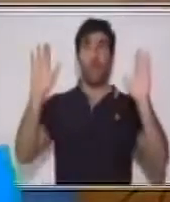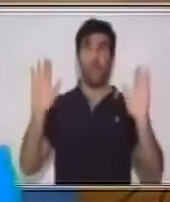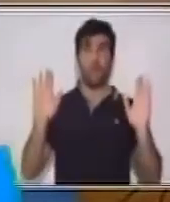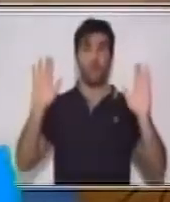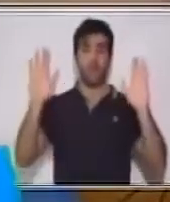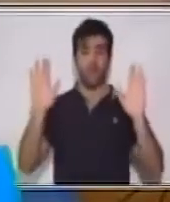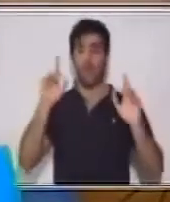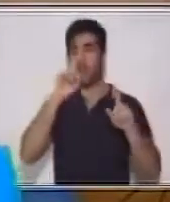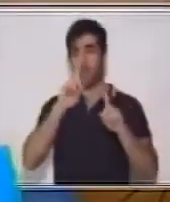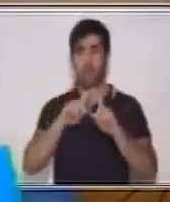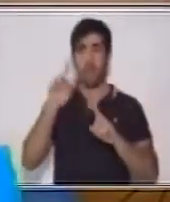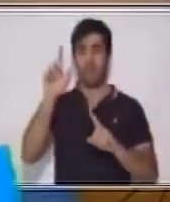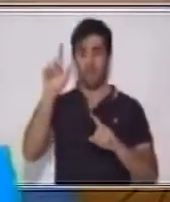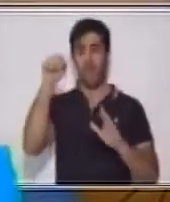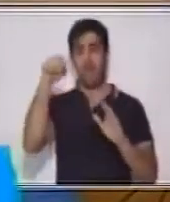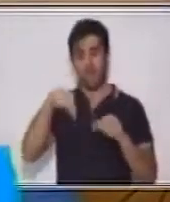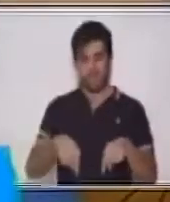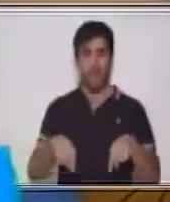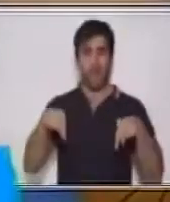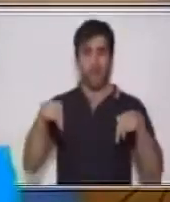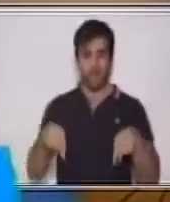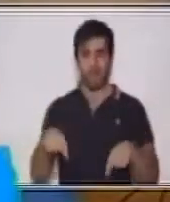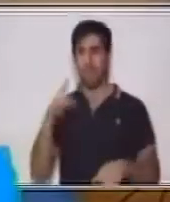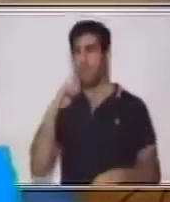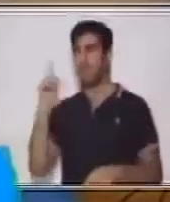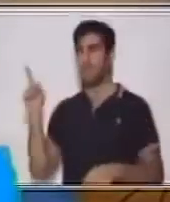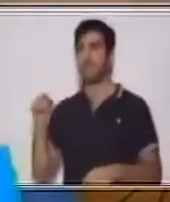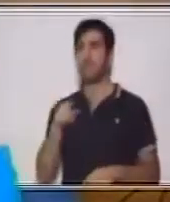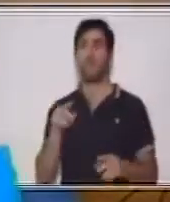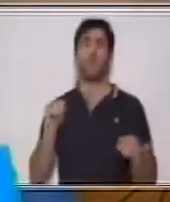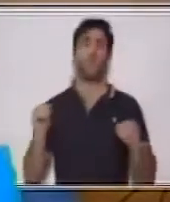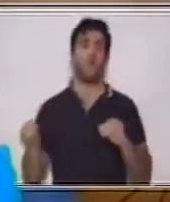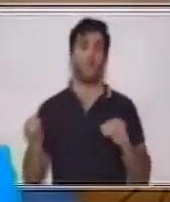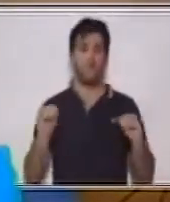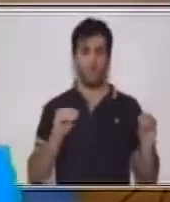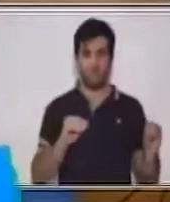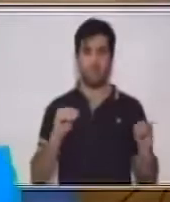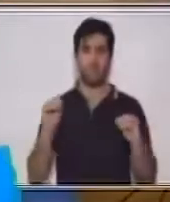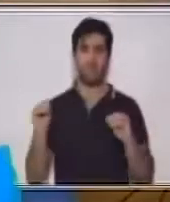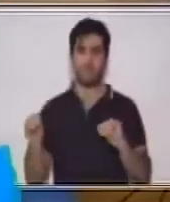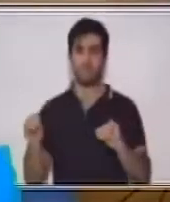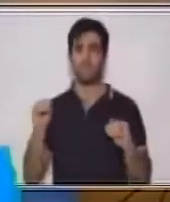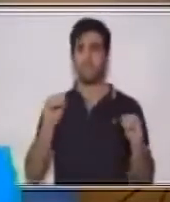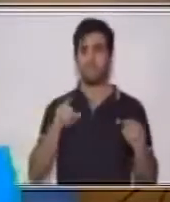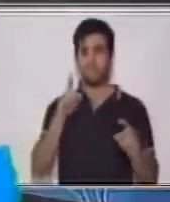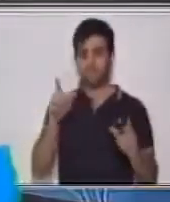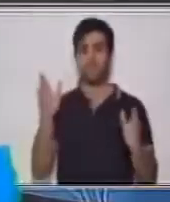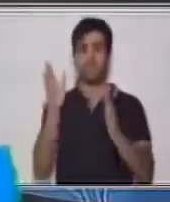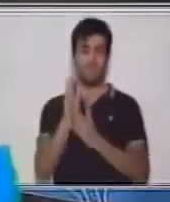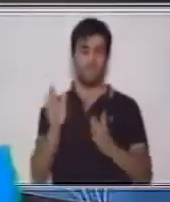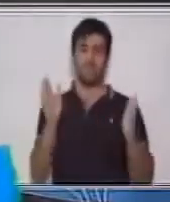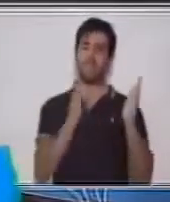sube, baja, baja, mueve, mueve, el monito hace palmas,